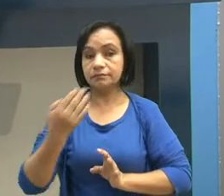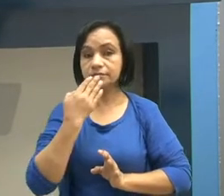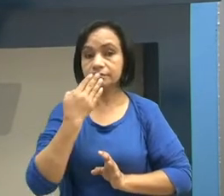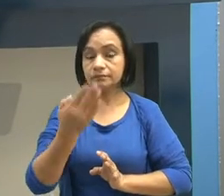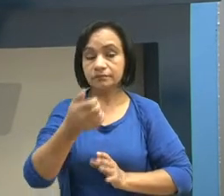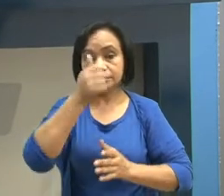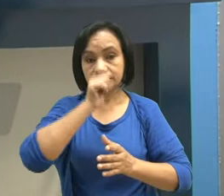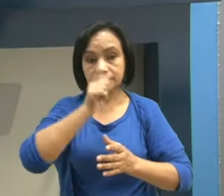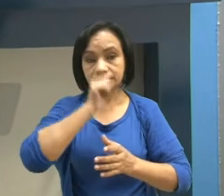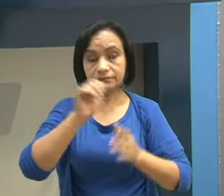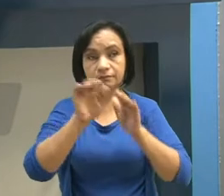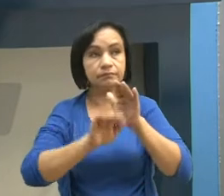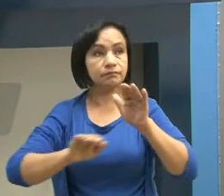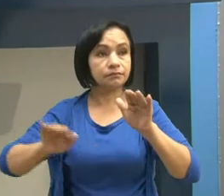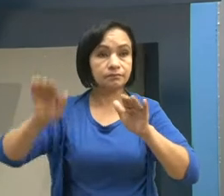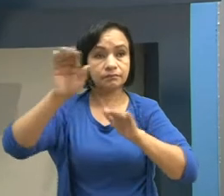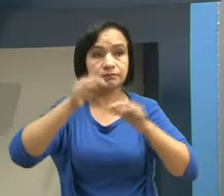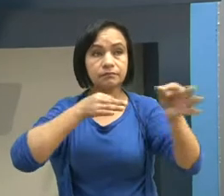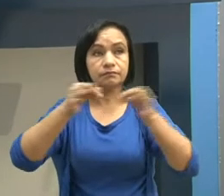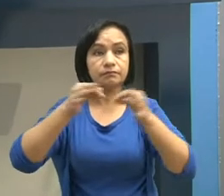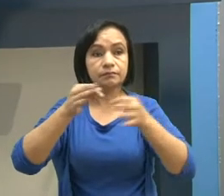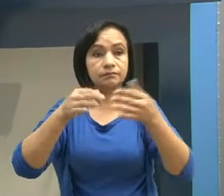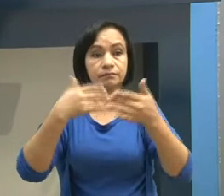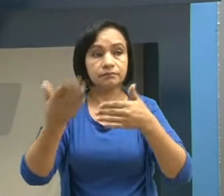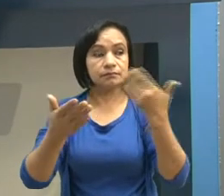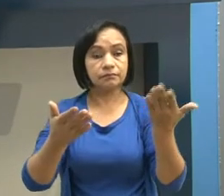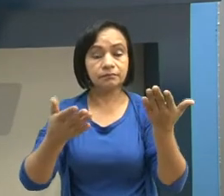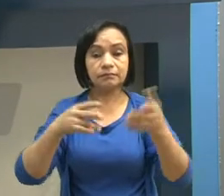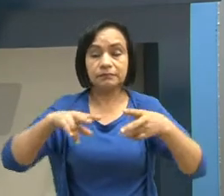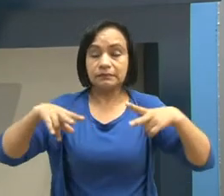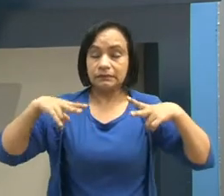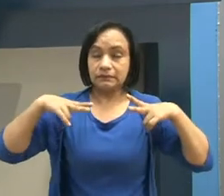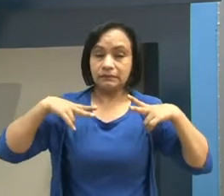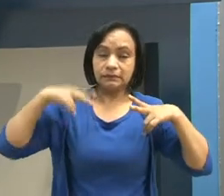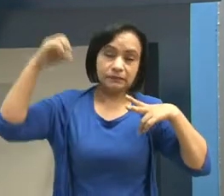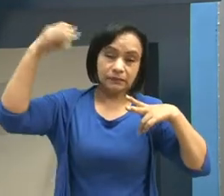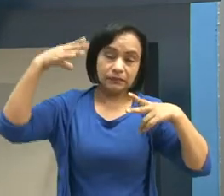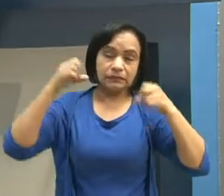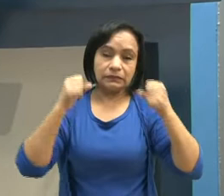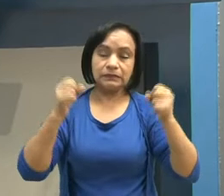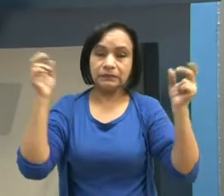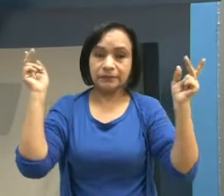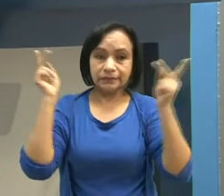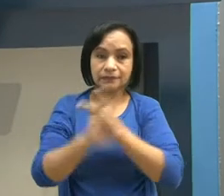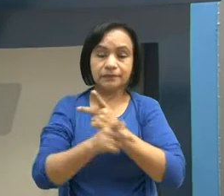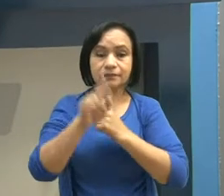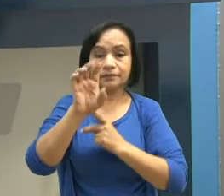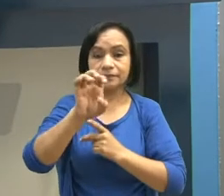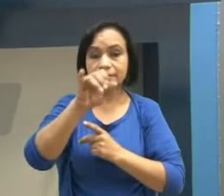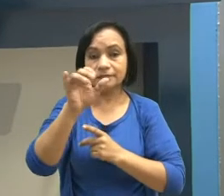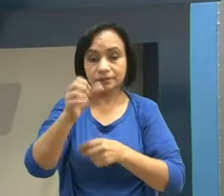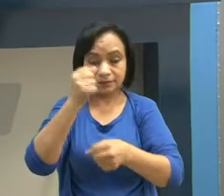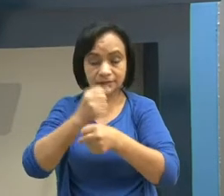agua. Más allá, para cuando el verano comienza ya a entrar en su fase crítica, ¿no?, hay un eje de trabajo ya